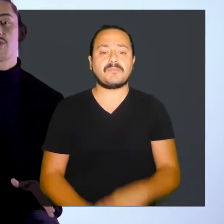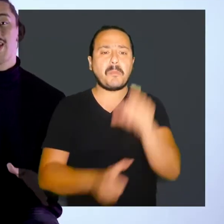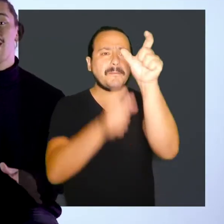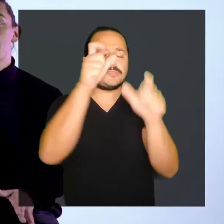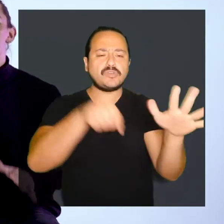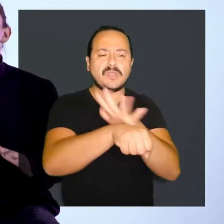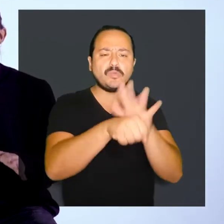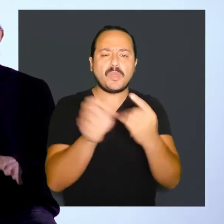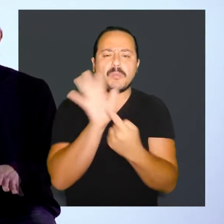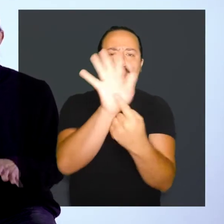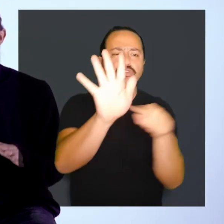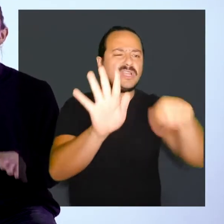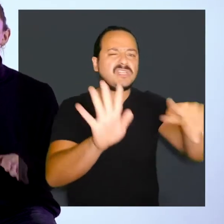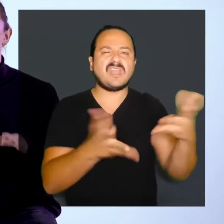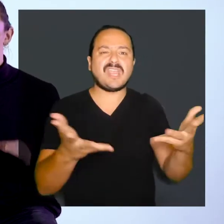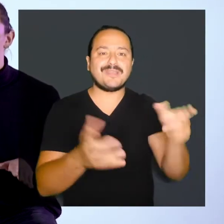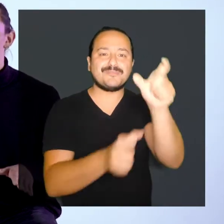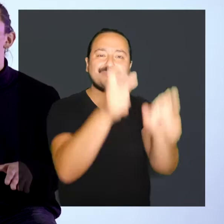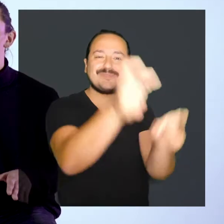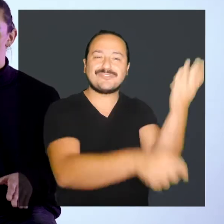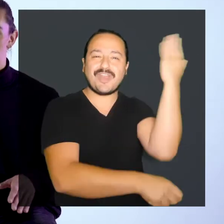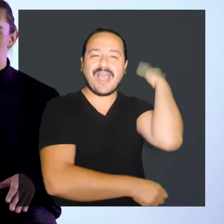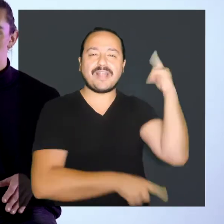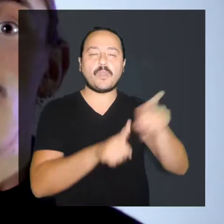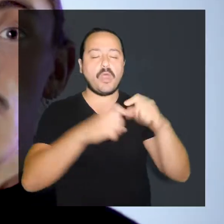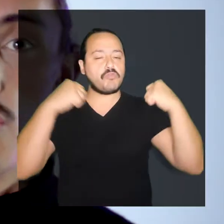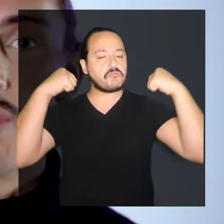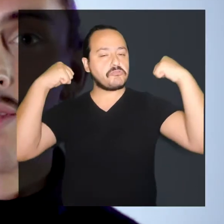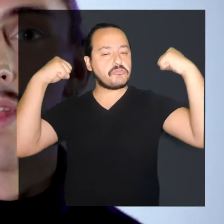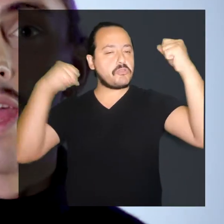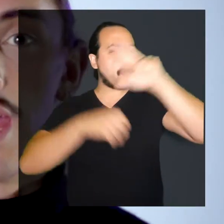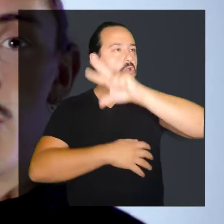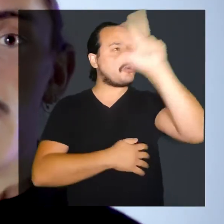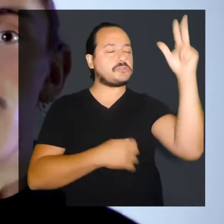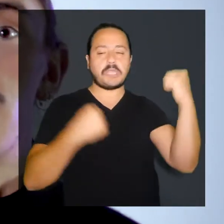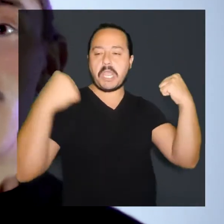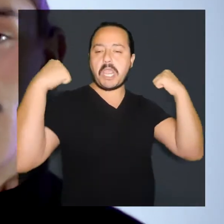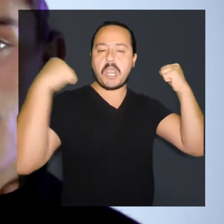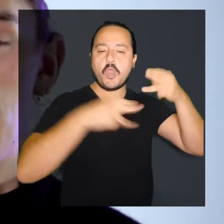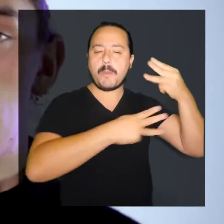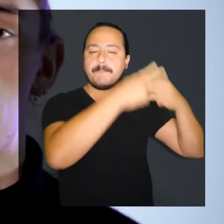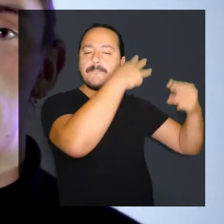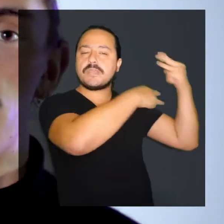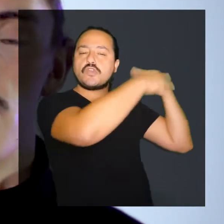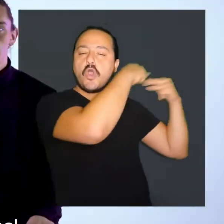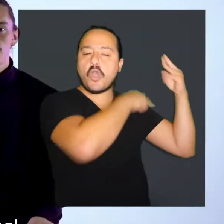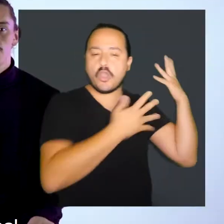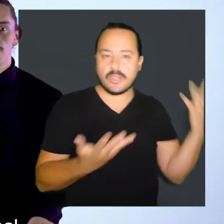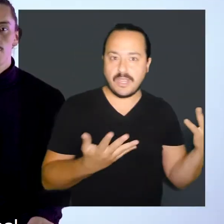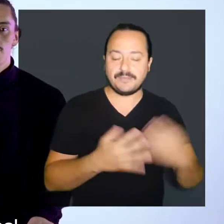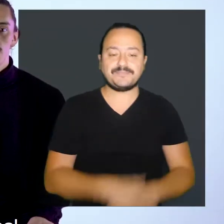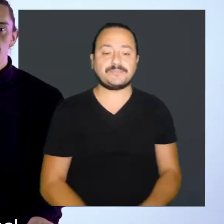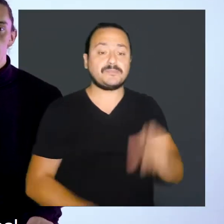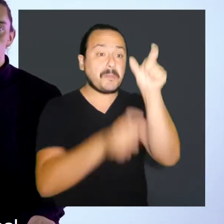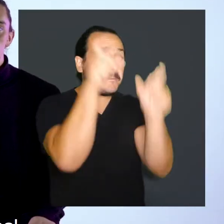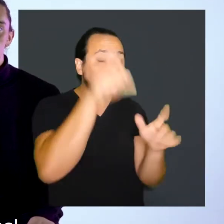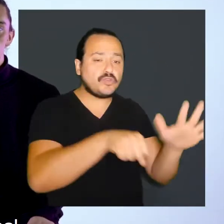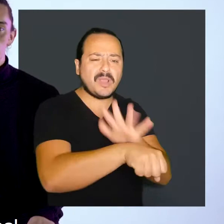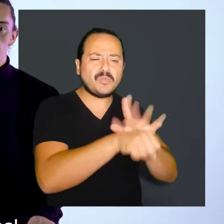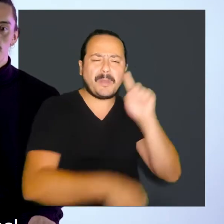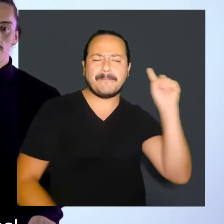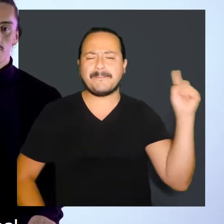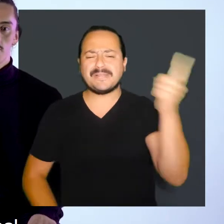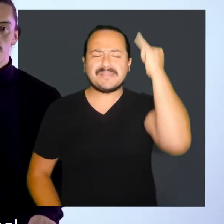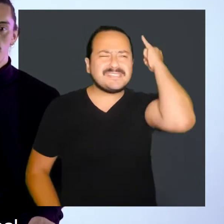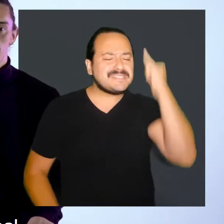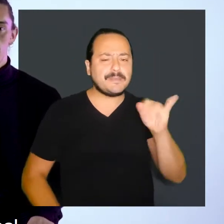Los personajes demostraban las jerarquías sociales de aquella época: dioses, héroes y seres mitológicos. Por lo general, el personaje